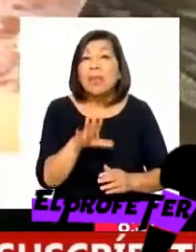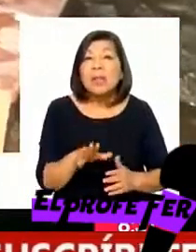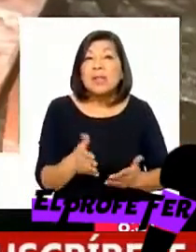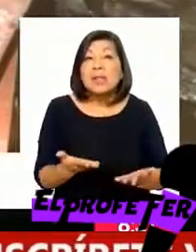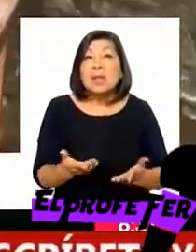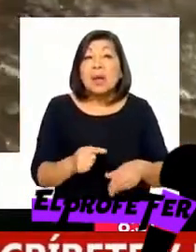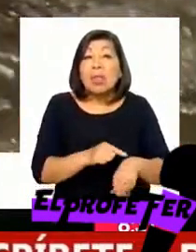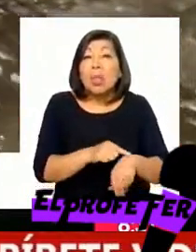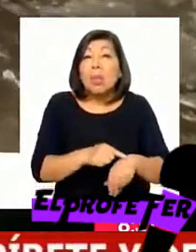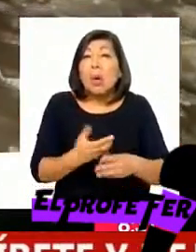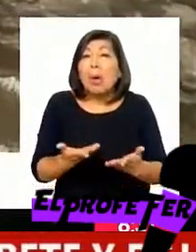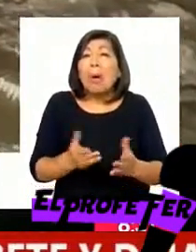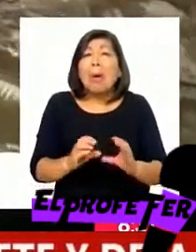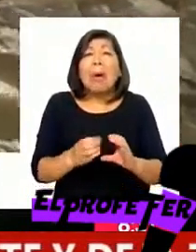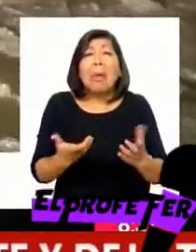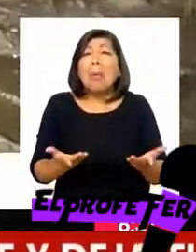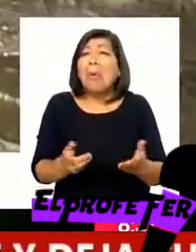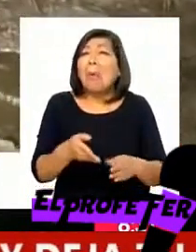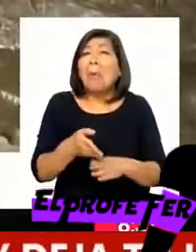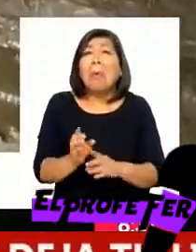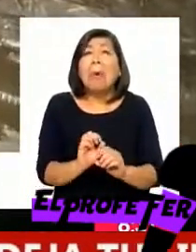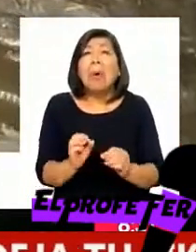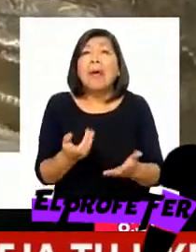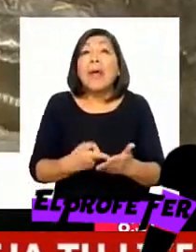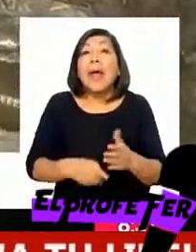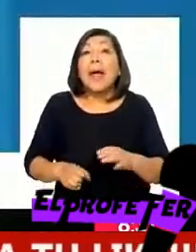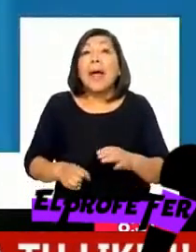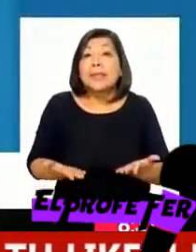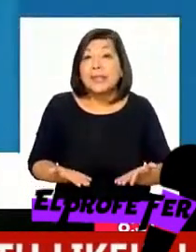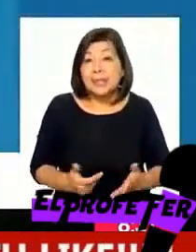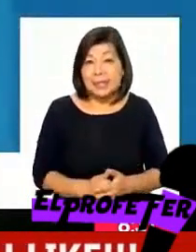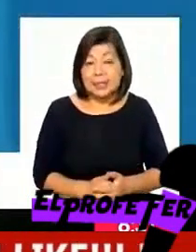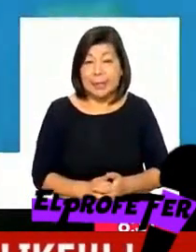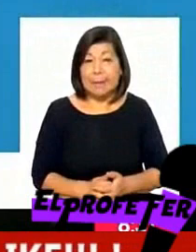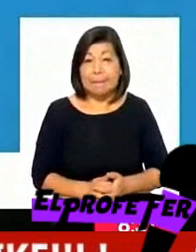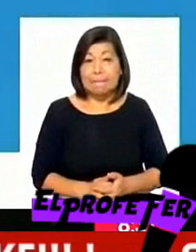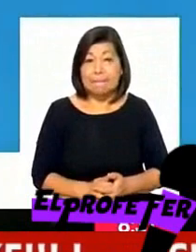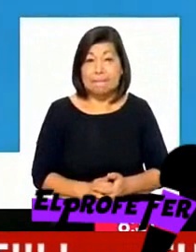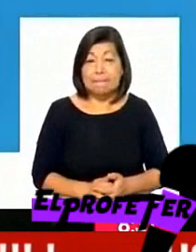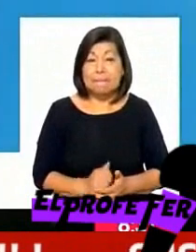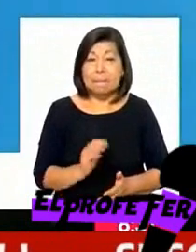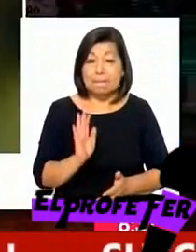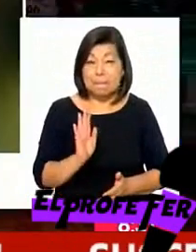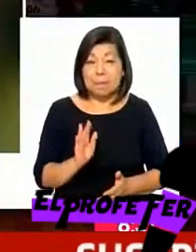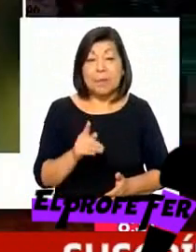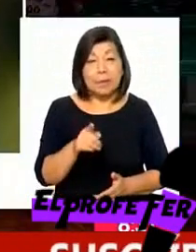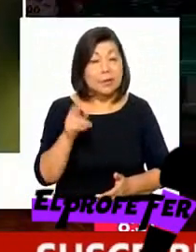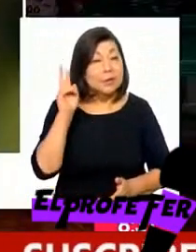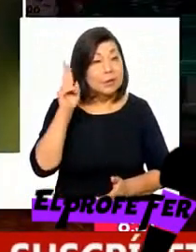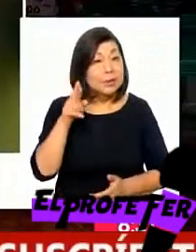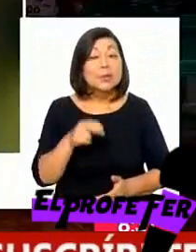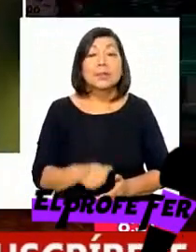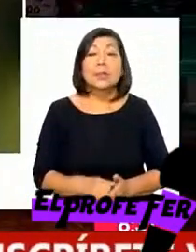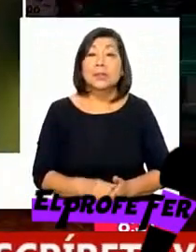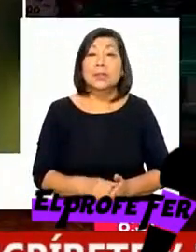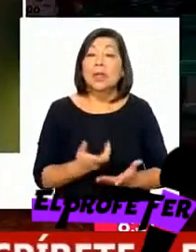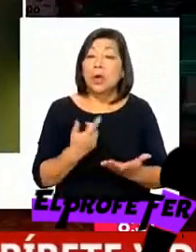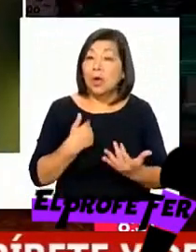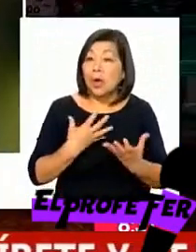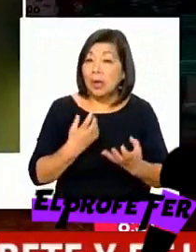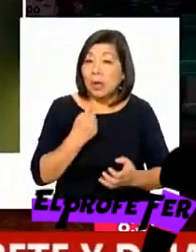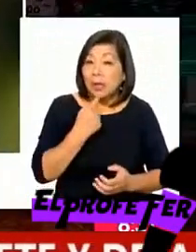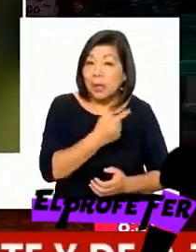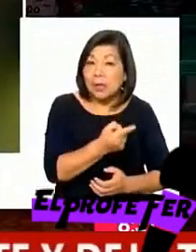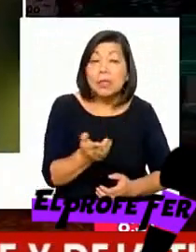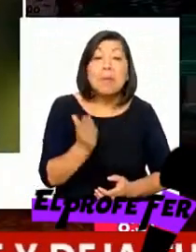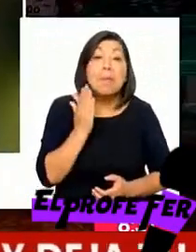el retraso, porque sus hijos no van a poder asistir a las clases presenciales? Tienes mucha razón. Lo que quiero transmitirles